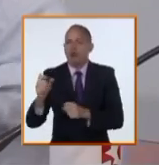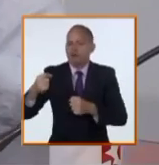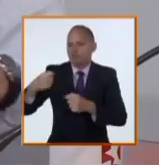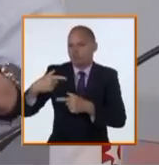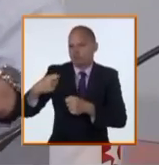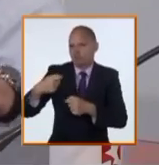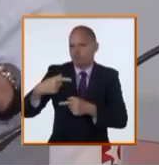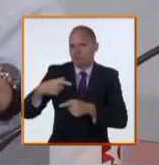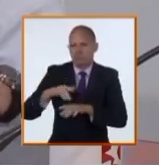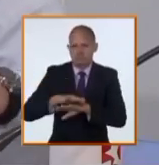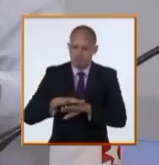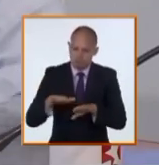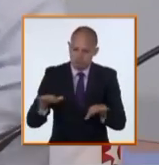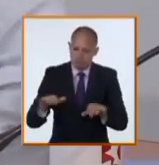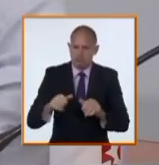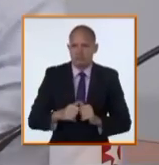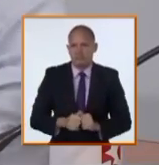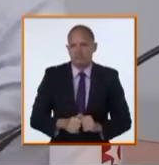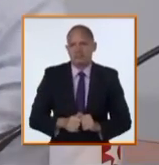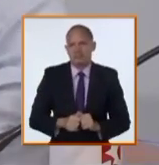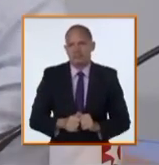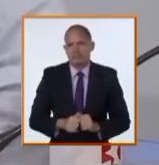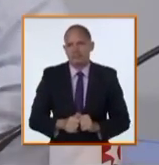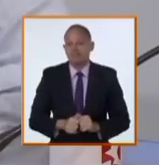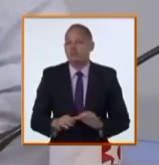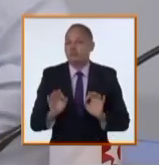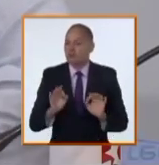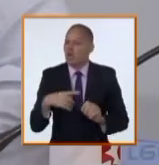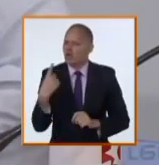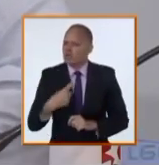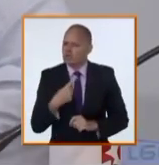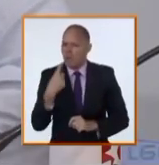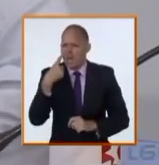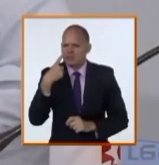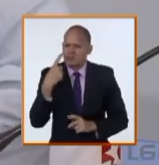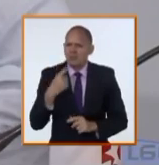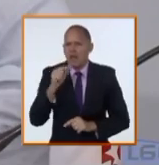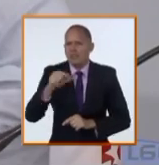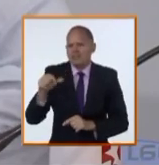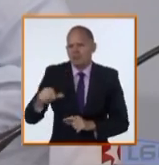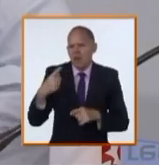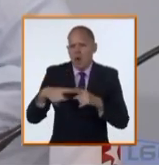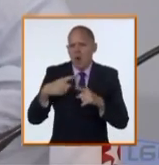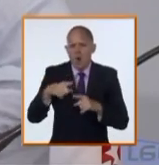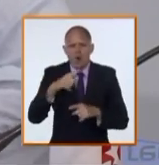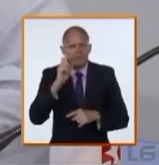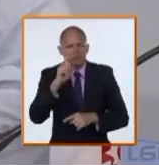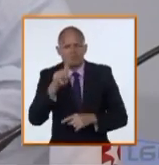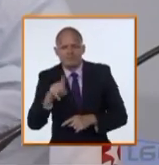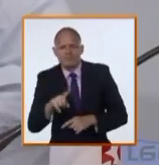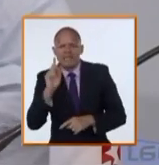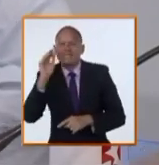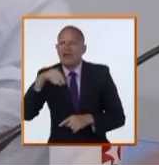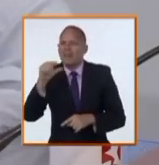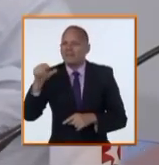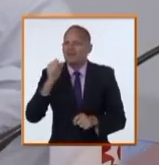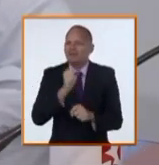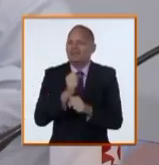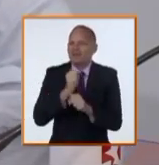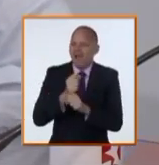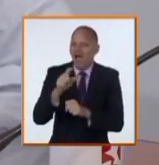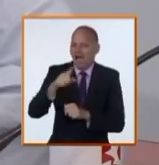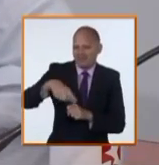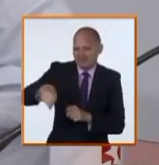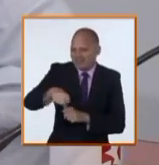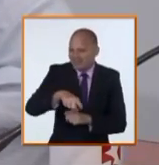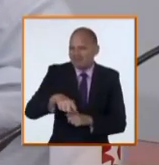corroboran no los distintos intercambios que hemos tenido con el cliente interno que son nuestras viajes nuestros operadores